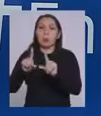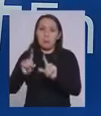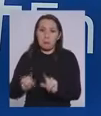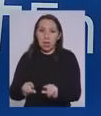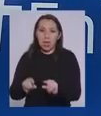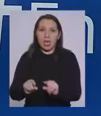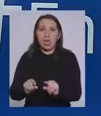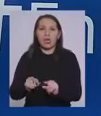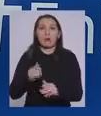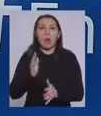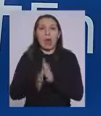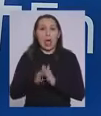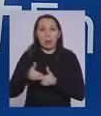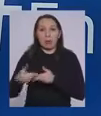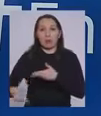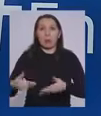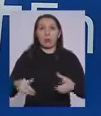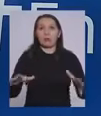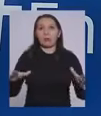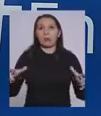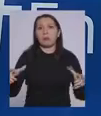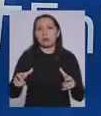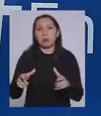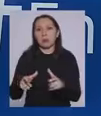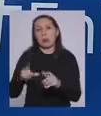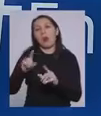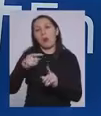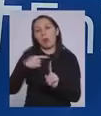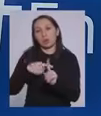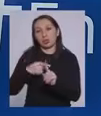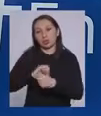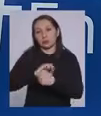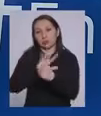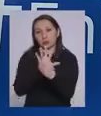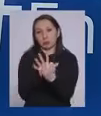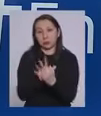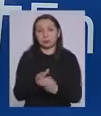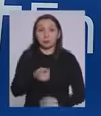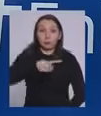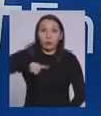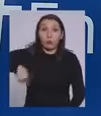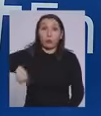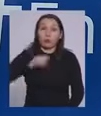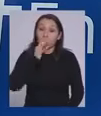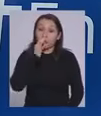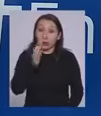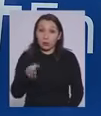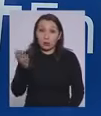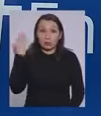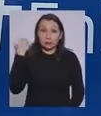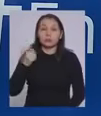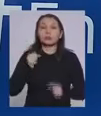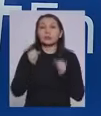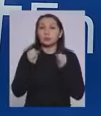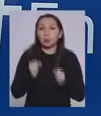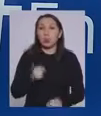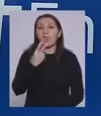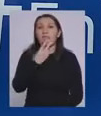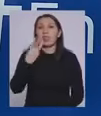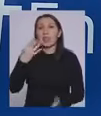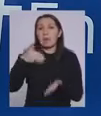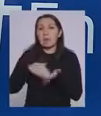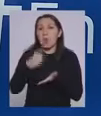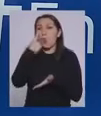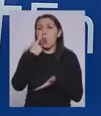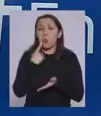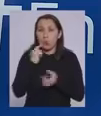disminuyendo la velocidad de contagio, disminuyendo los casos positivos. Nosotros, lo dije anteriormente, tenemos una capacidad de 23.000 y